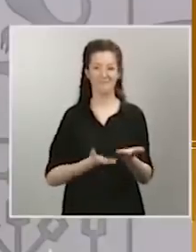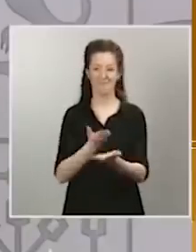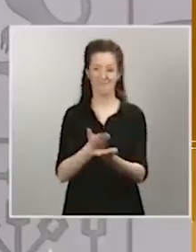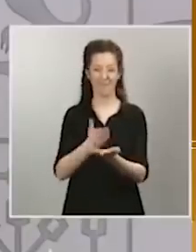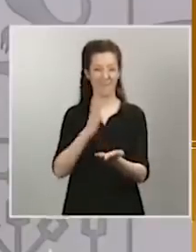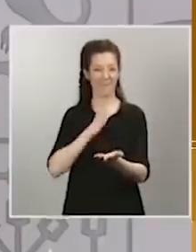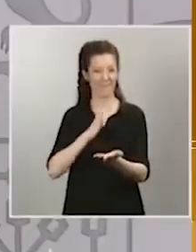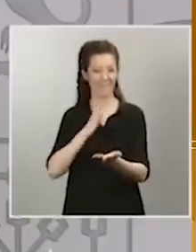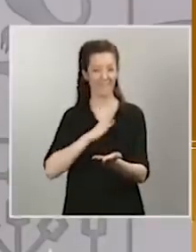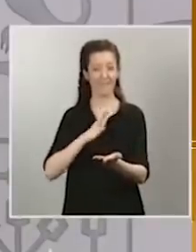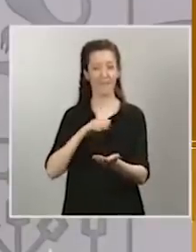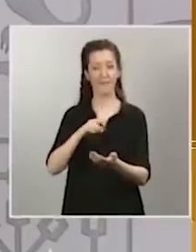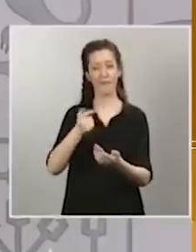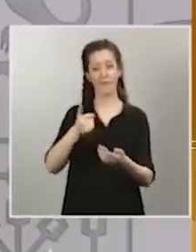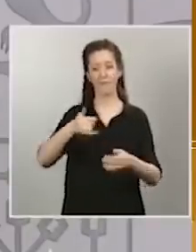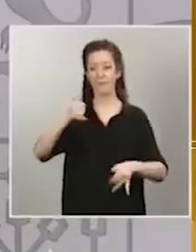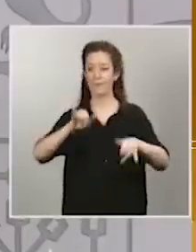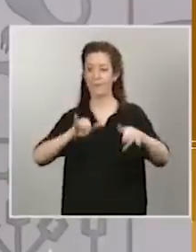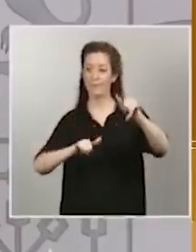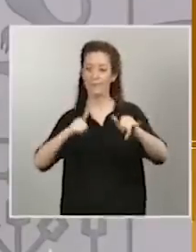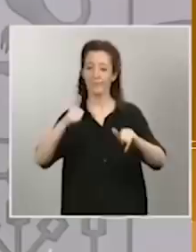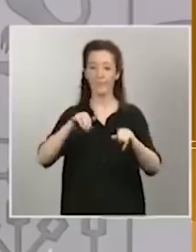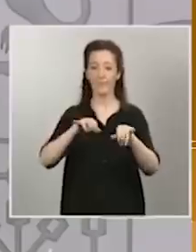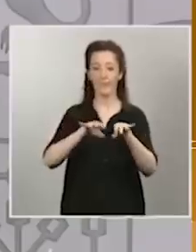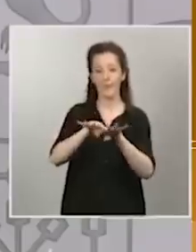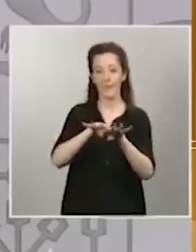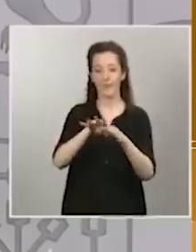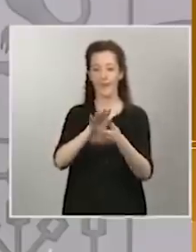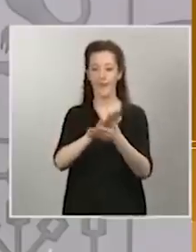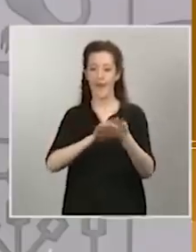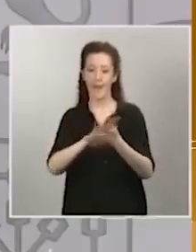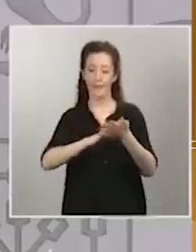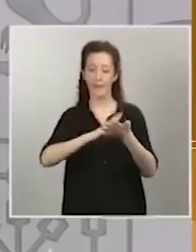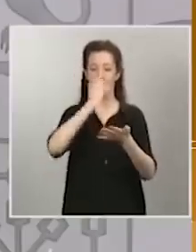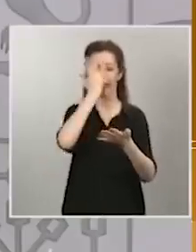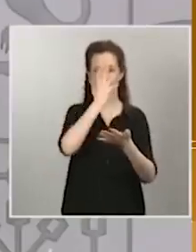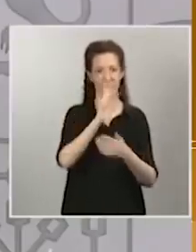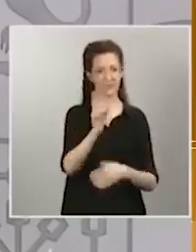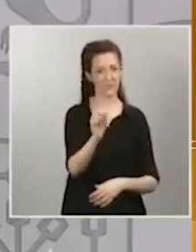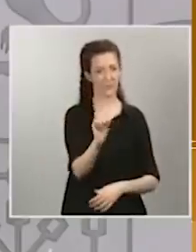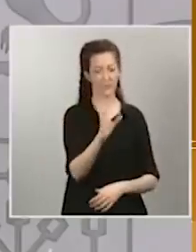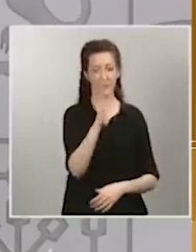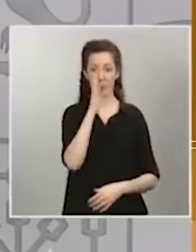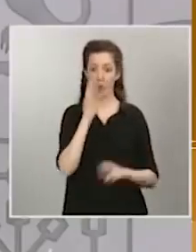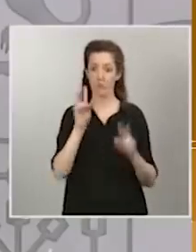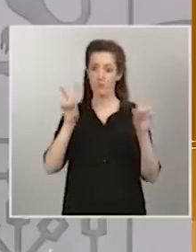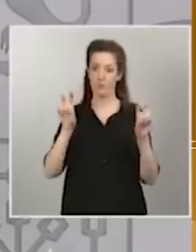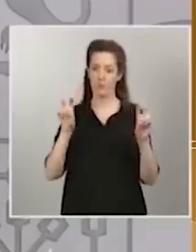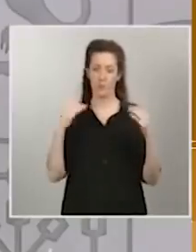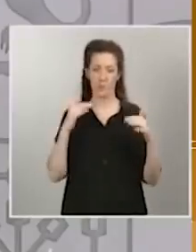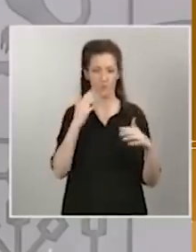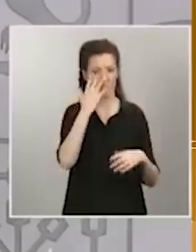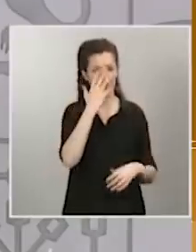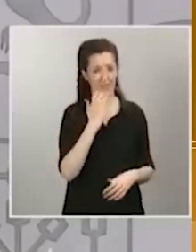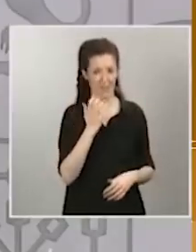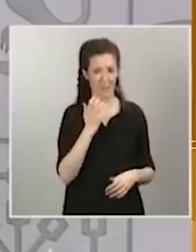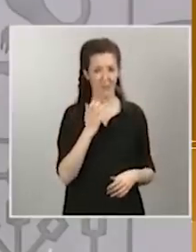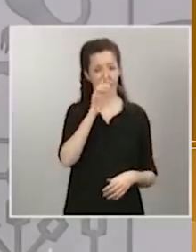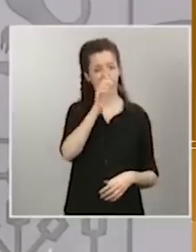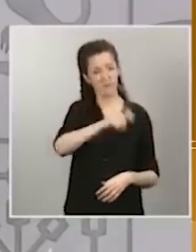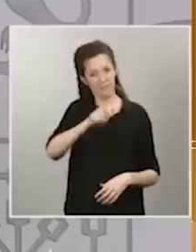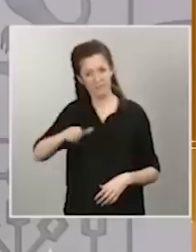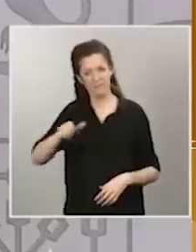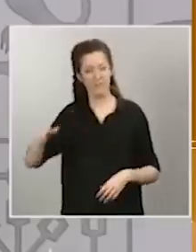cuestiones que evidentemente son muy serias que tienen que ver con el sufrimiento de la gran parte de los ciudadanos y que por tanto lo